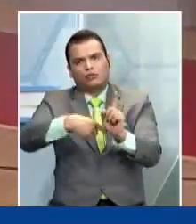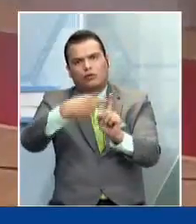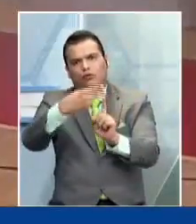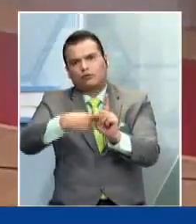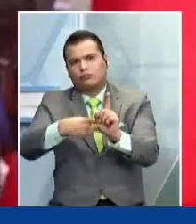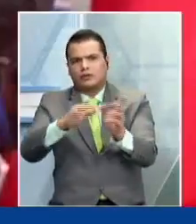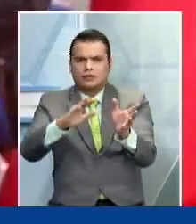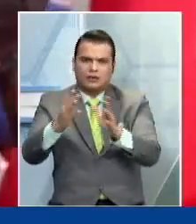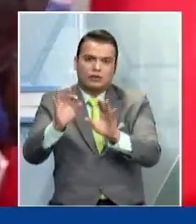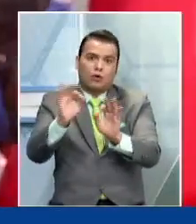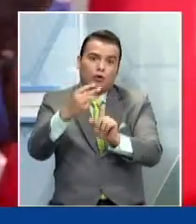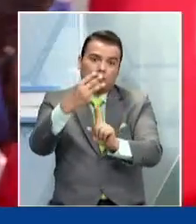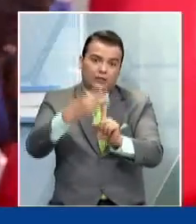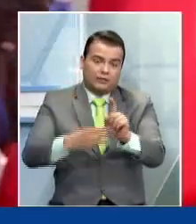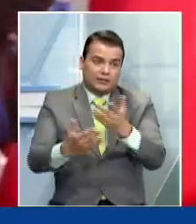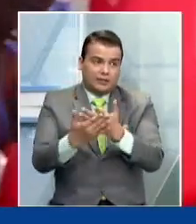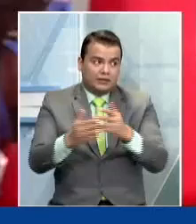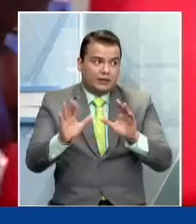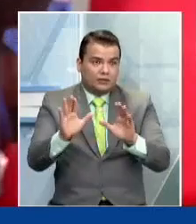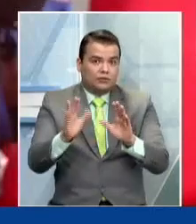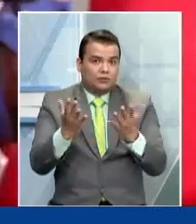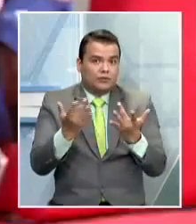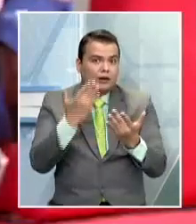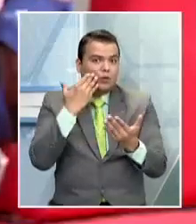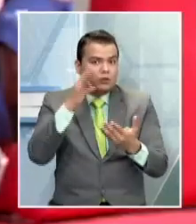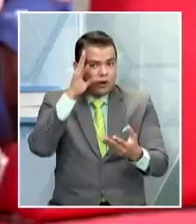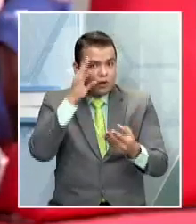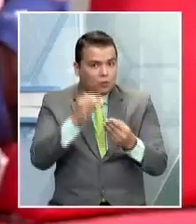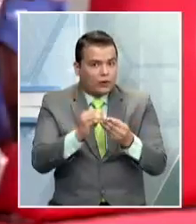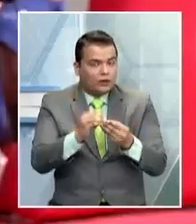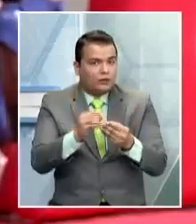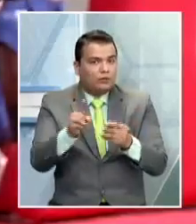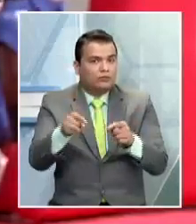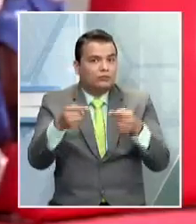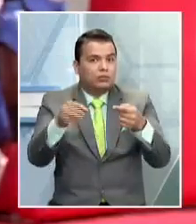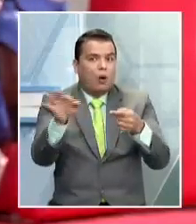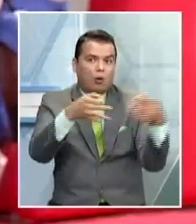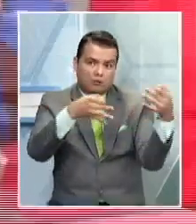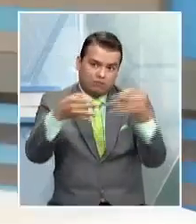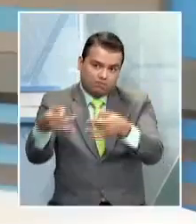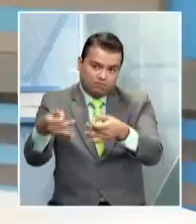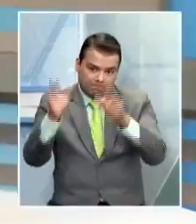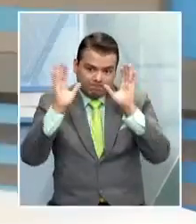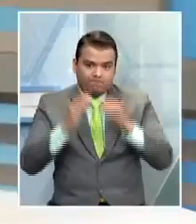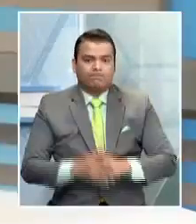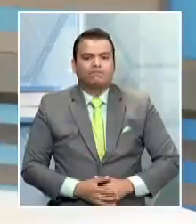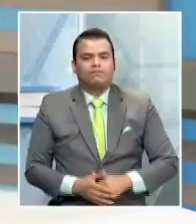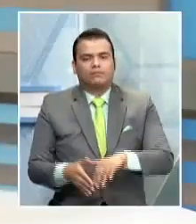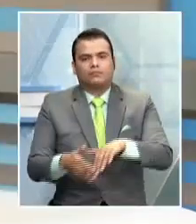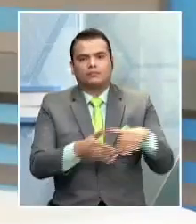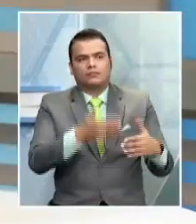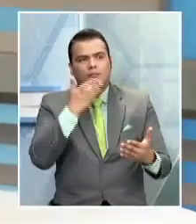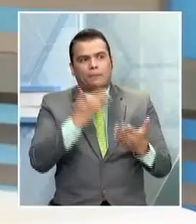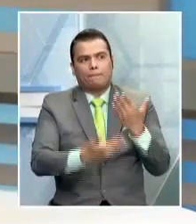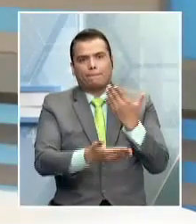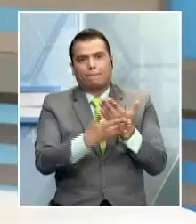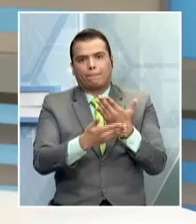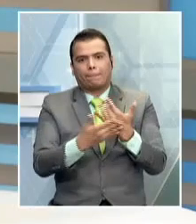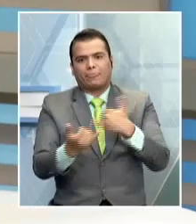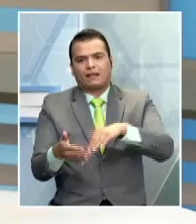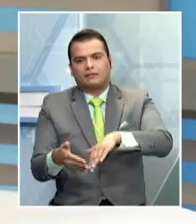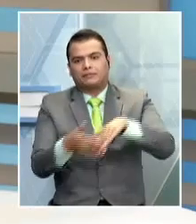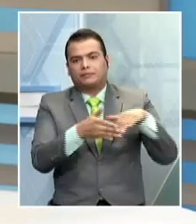meses. Por ahora la Selección Colombia espera la definición si se juega o aplaza la ventana en Cali. Gato, muchas gracias. Y más